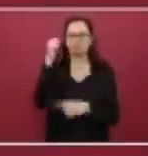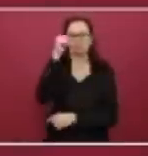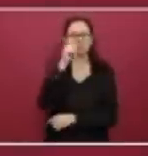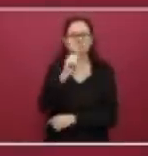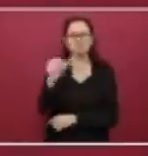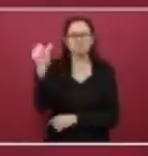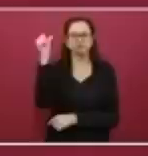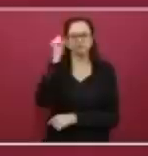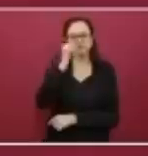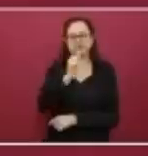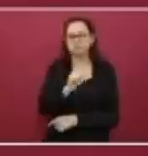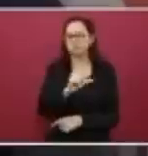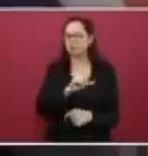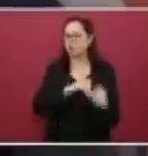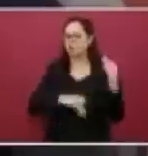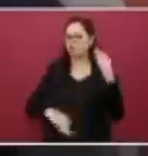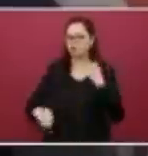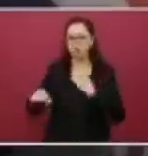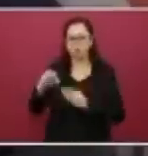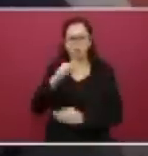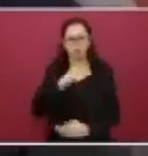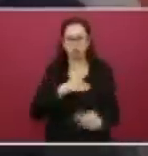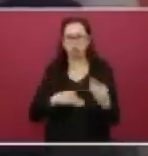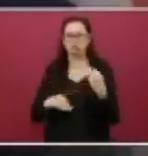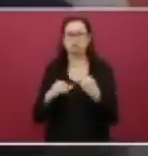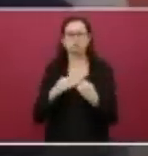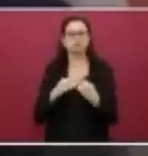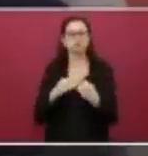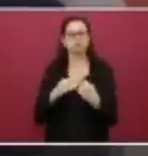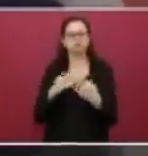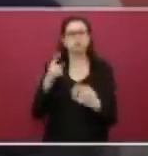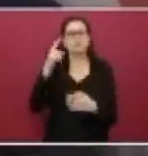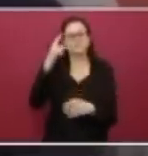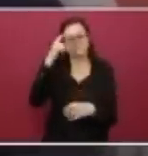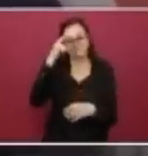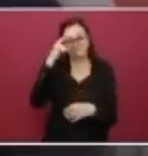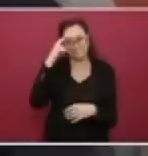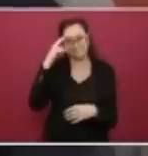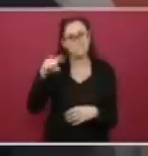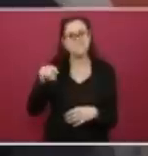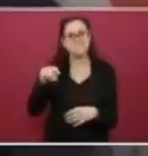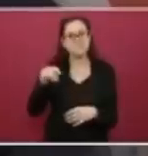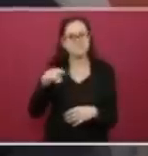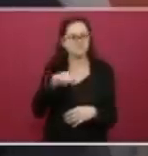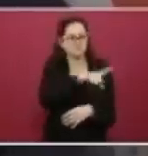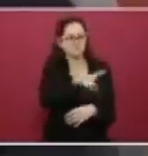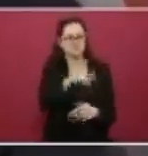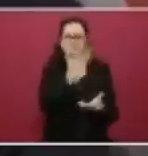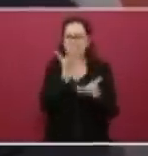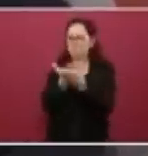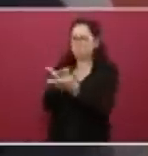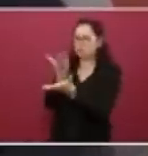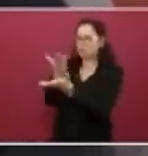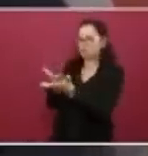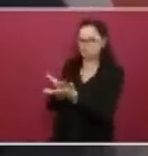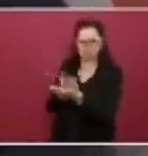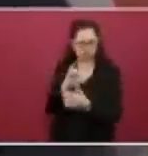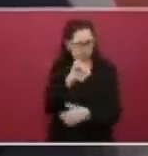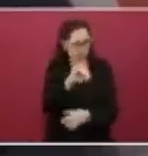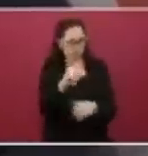hemos hecho todo para satisfacer las peticiones se les entregaron